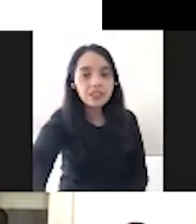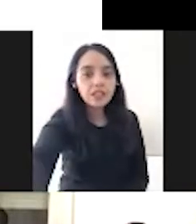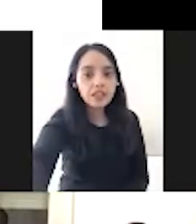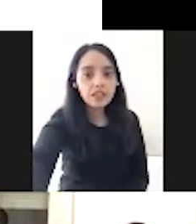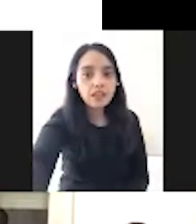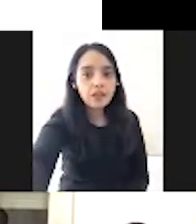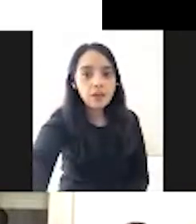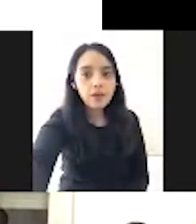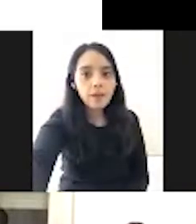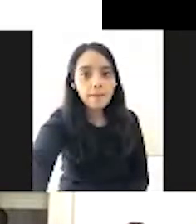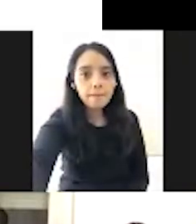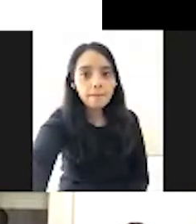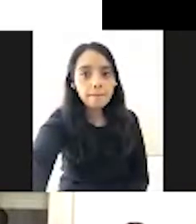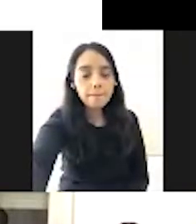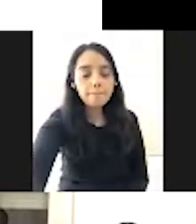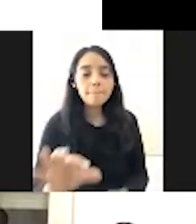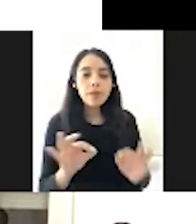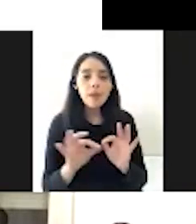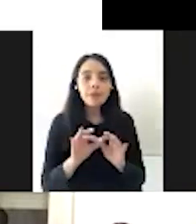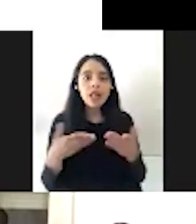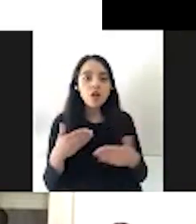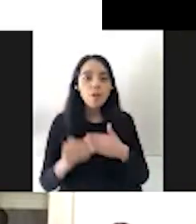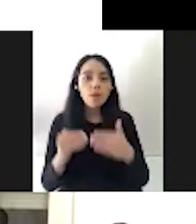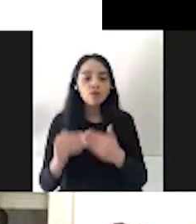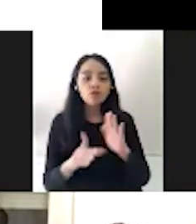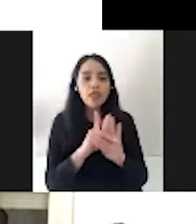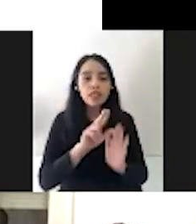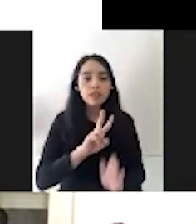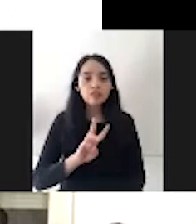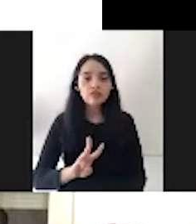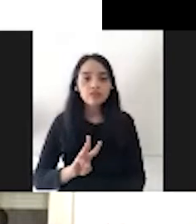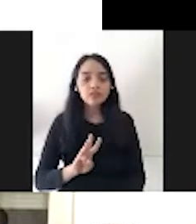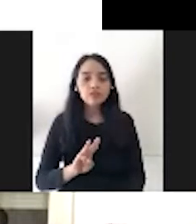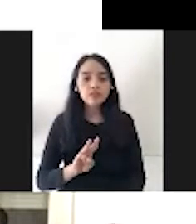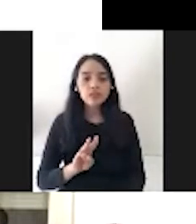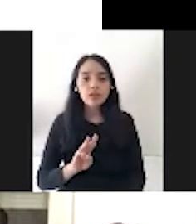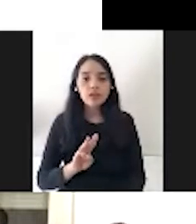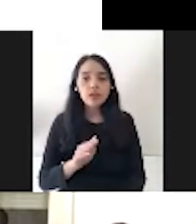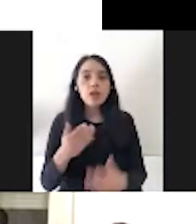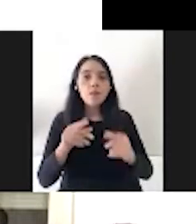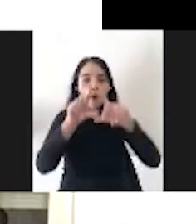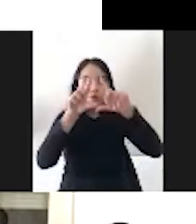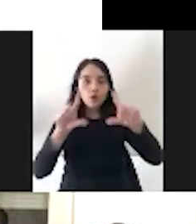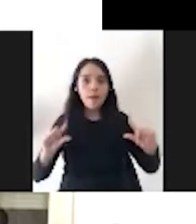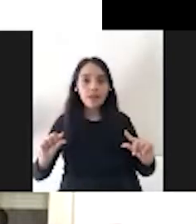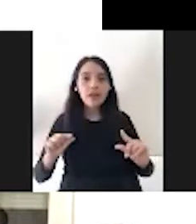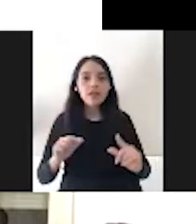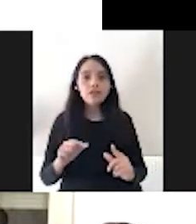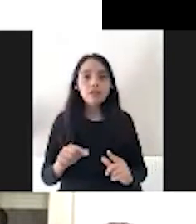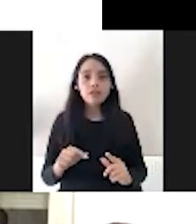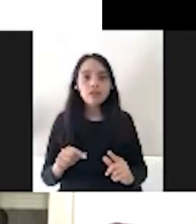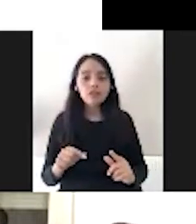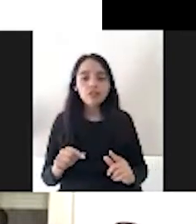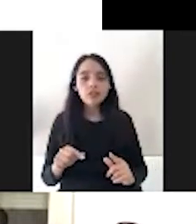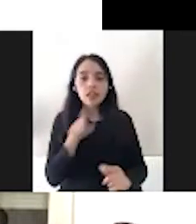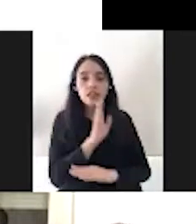para explicarlo cómo funciona. Y que es como un aspecto piramidal. Hay una base en la cual se